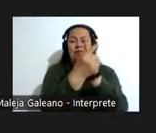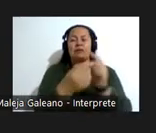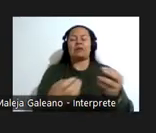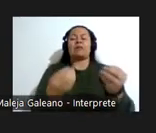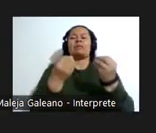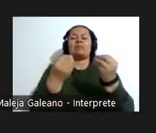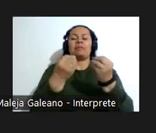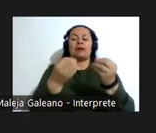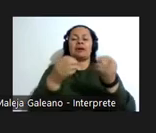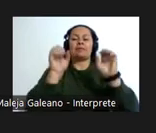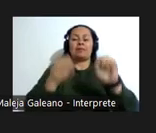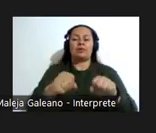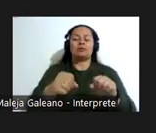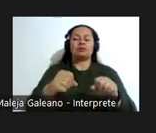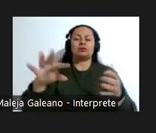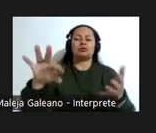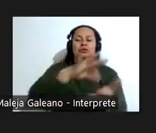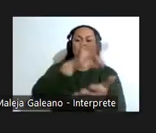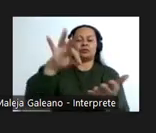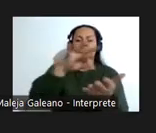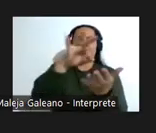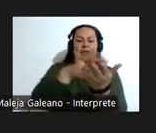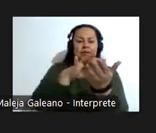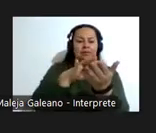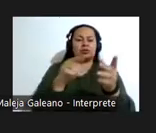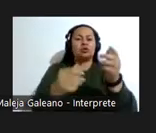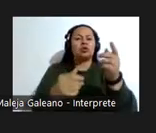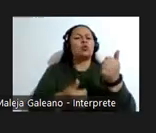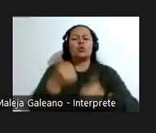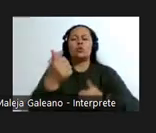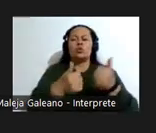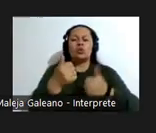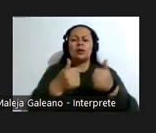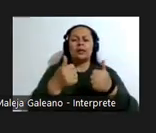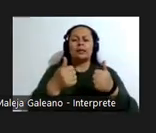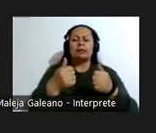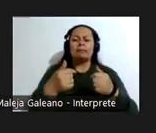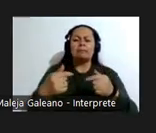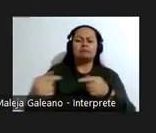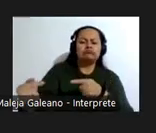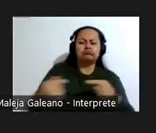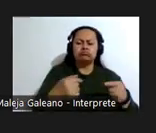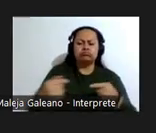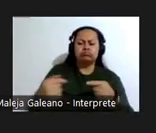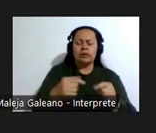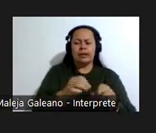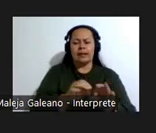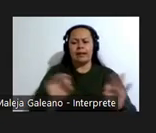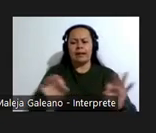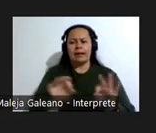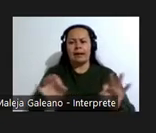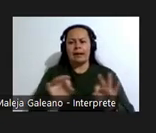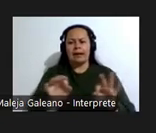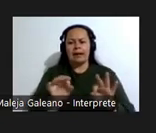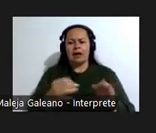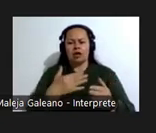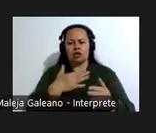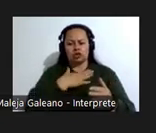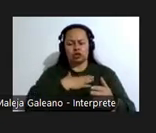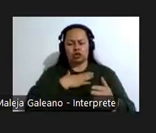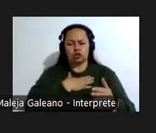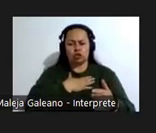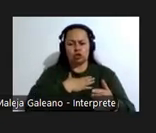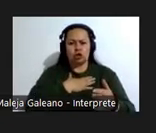podamos ubicarnos en cuáles van a ser las discusiones, que además no quisiera que esto sea un monólogo en el que solamente yo